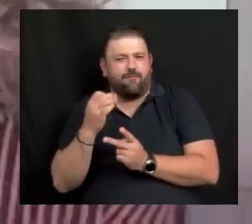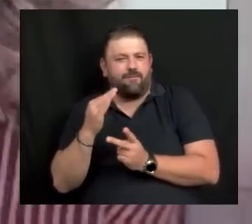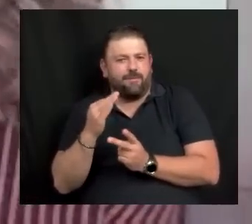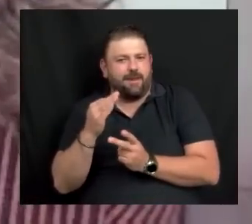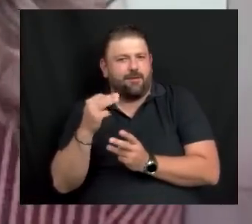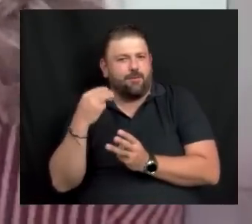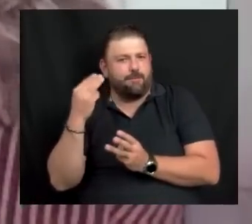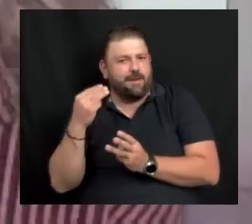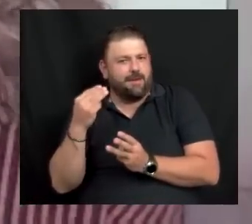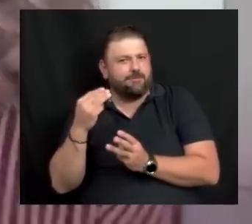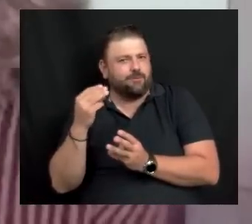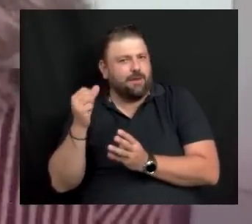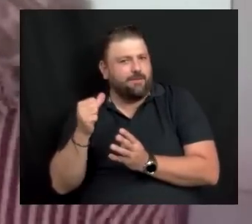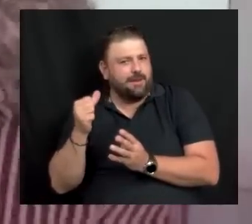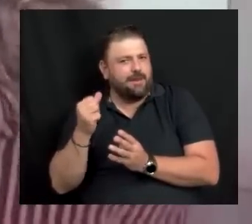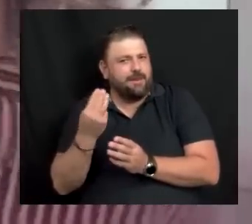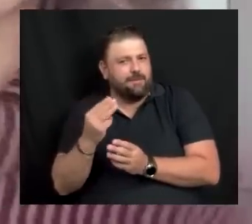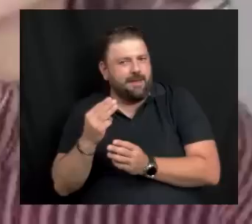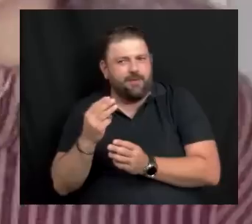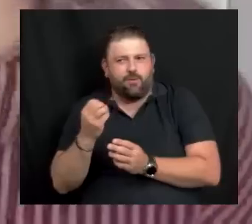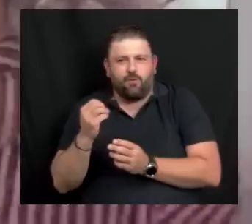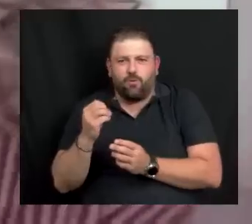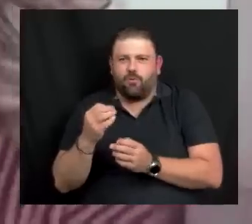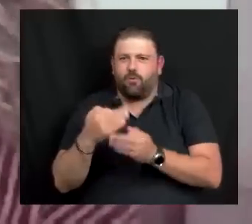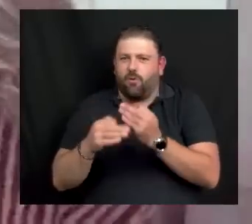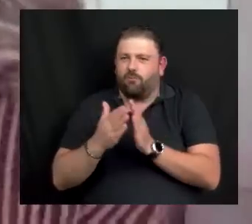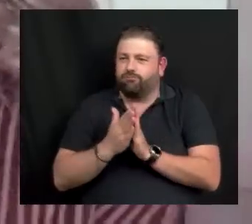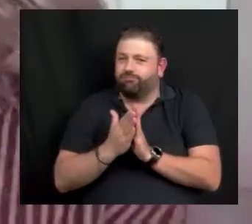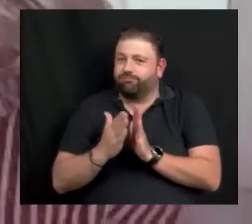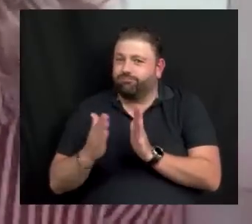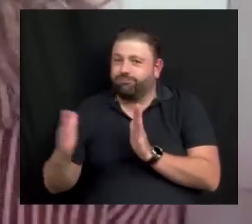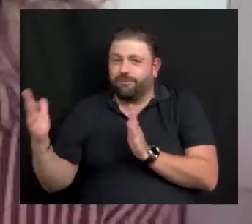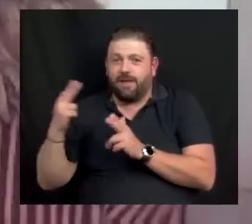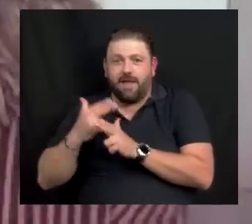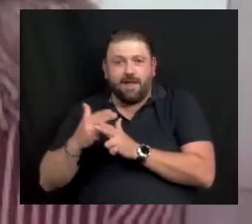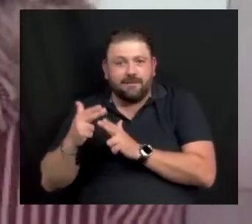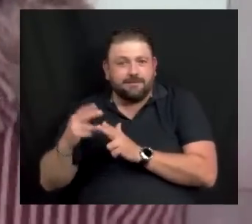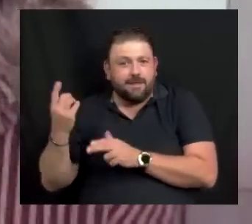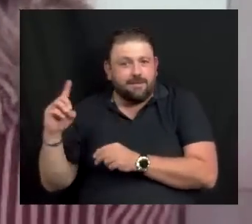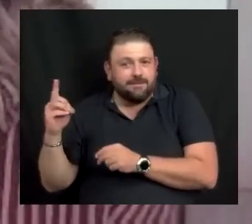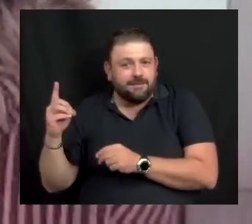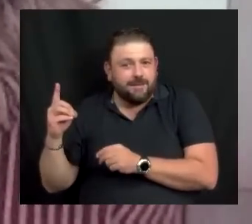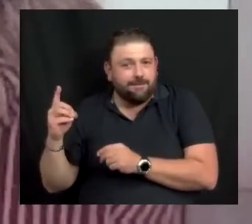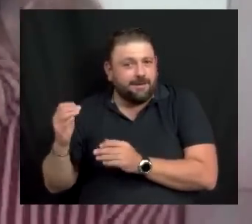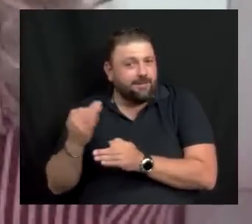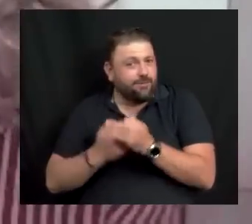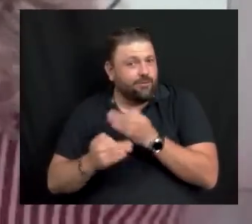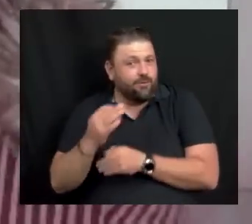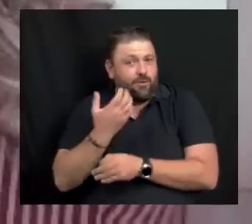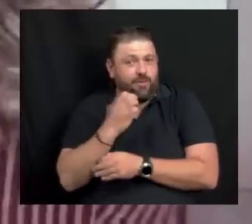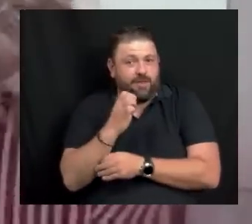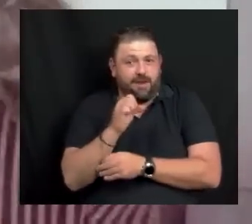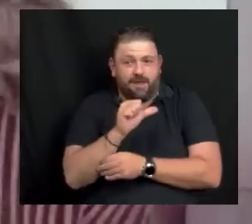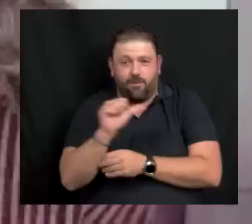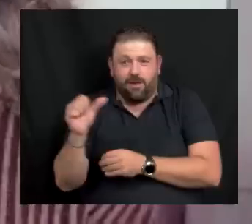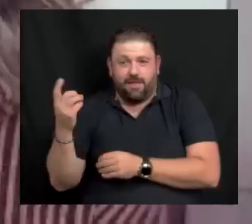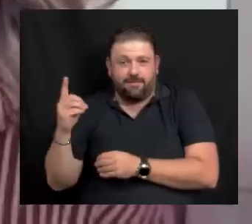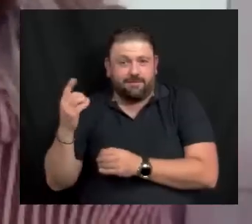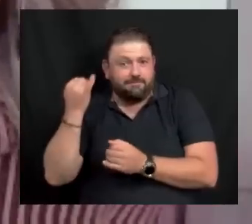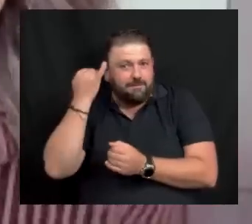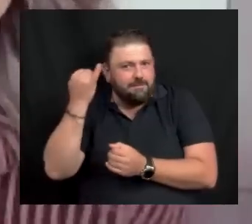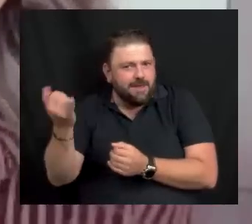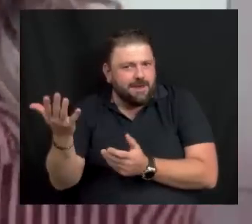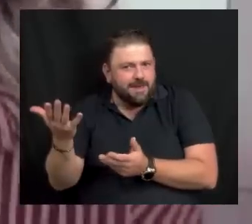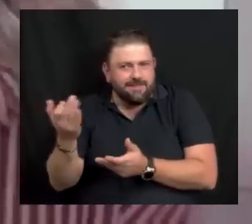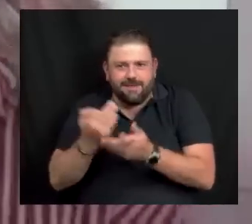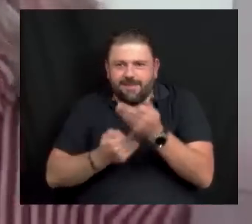sabemos qué va a pasar en noviembre, en octubre, en diciembre. Y eso genera seguridad de los logros. Así es, así